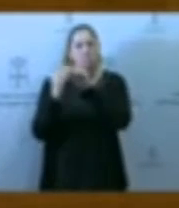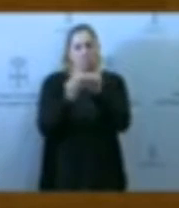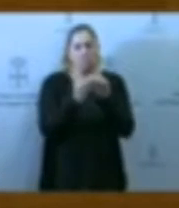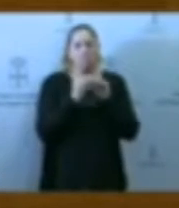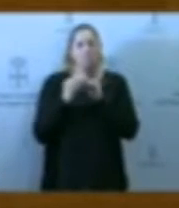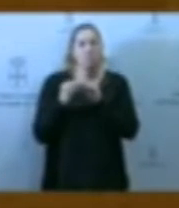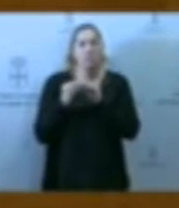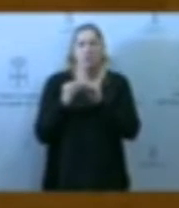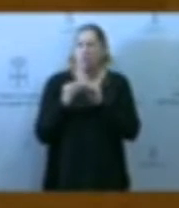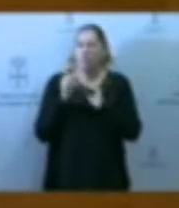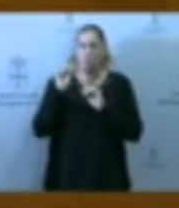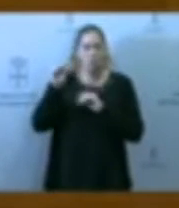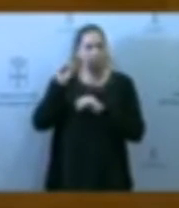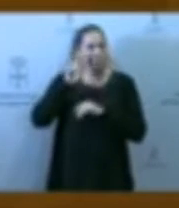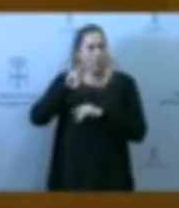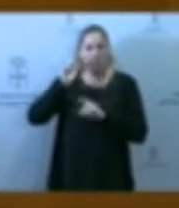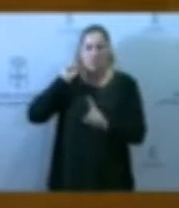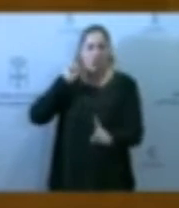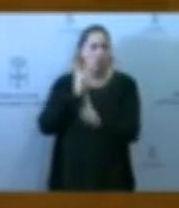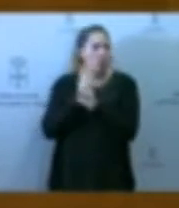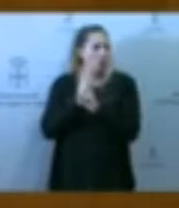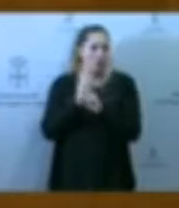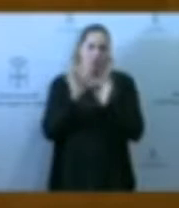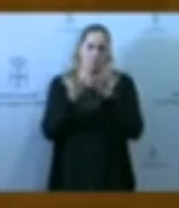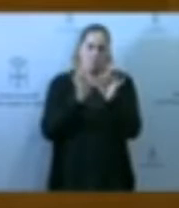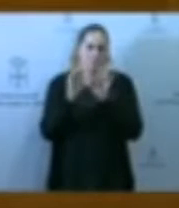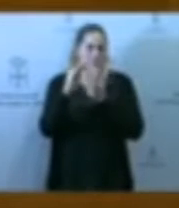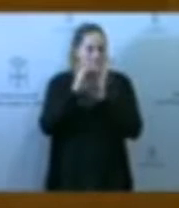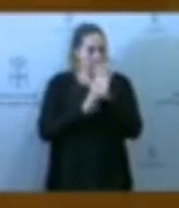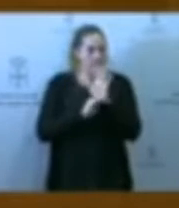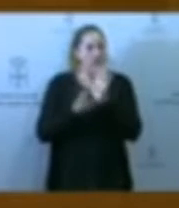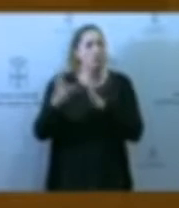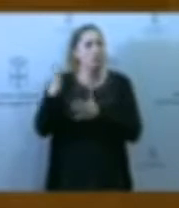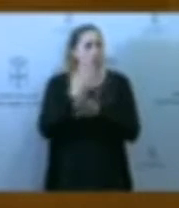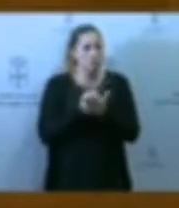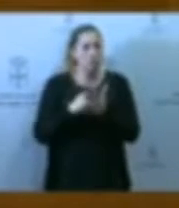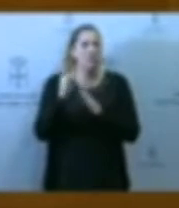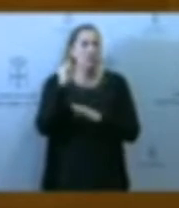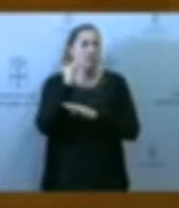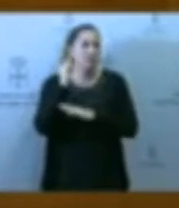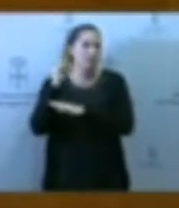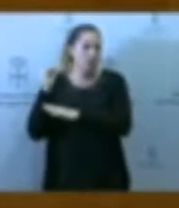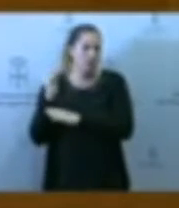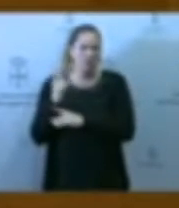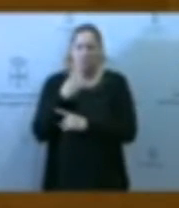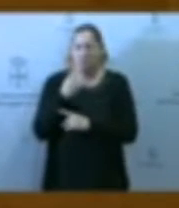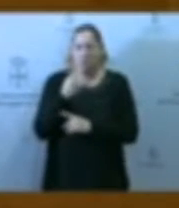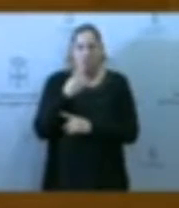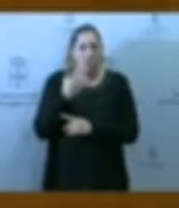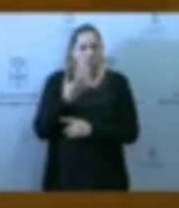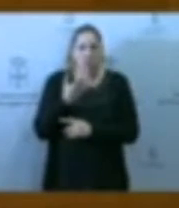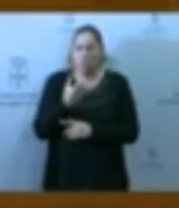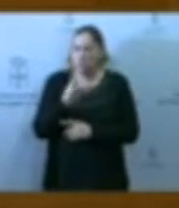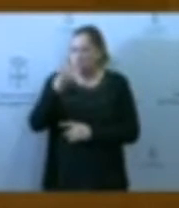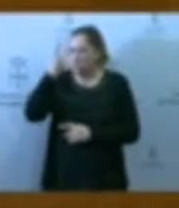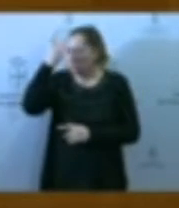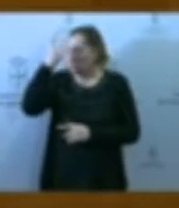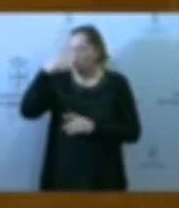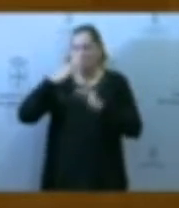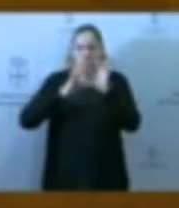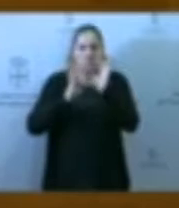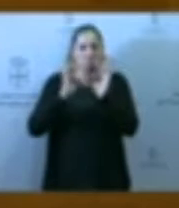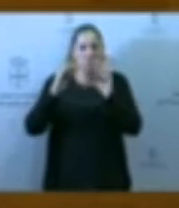el posicionamiento en contra de esas medidas. Todas ellas tildaron, todas estas asociaciones tildaron de despropósito las medidas